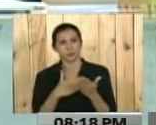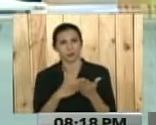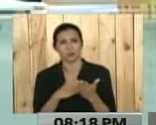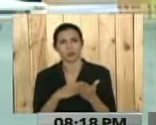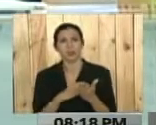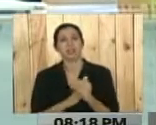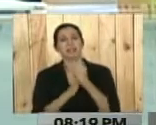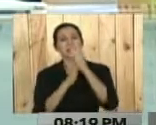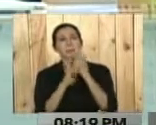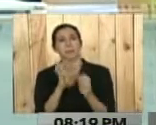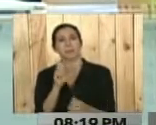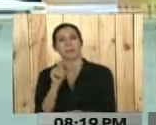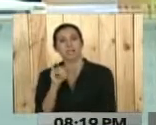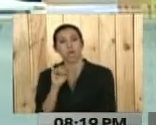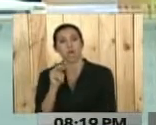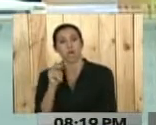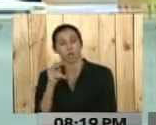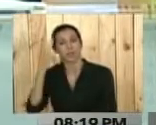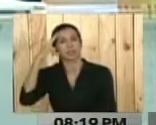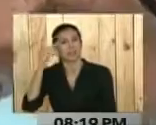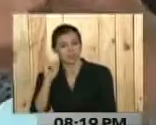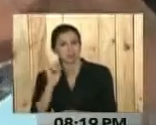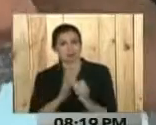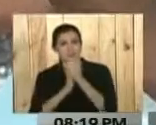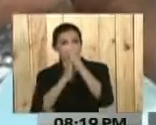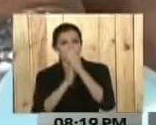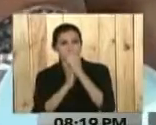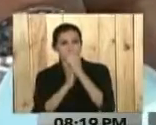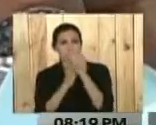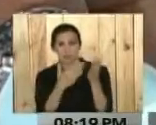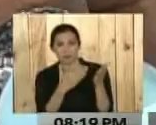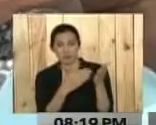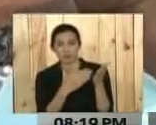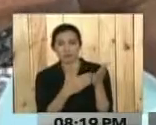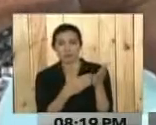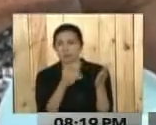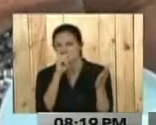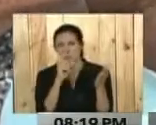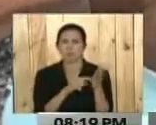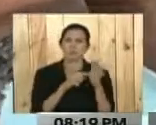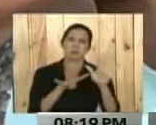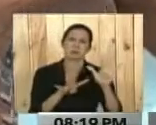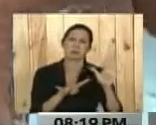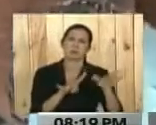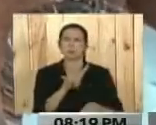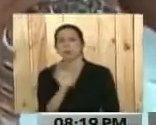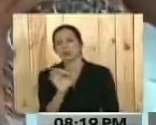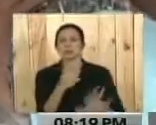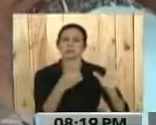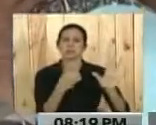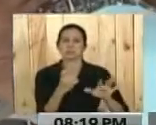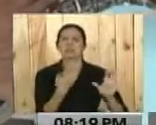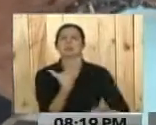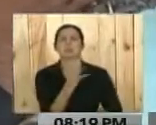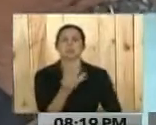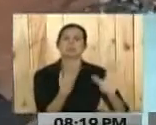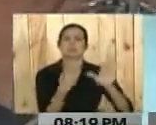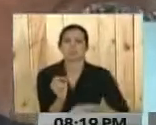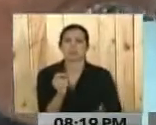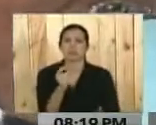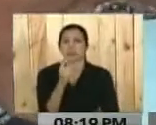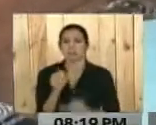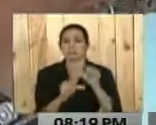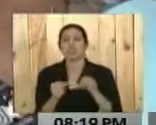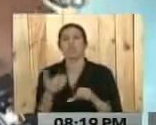Petion. En este libro, muchas de estas cosas fueron escritas en los años 40, 50, 60 del siglo pasado, y haciendo